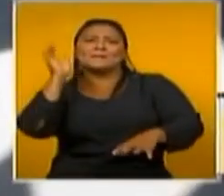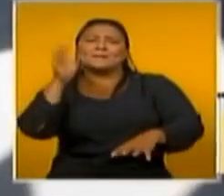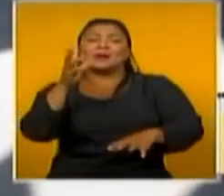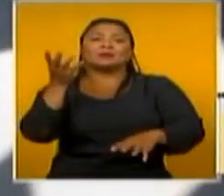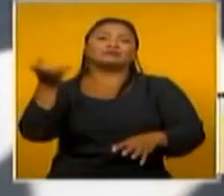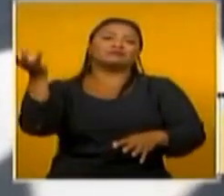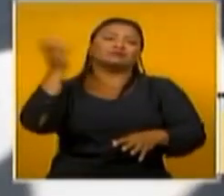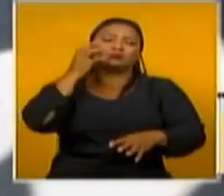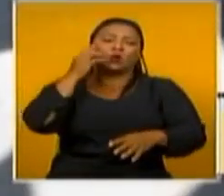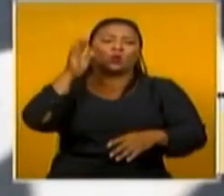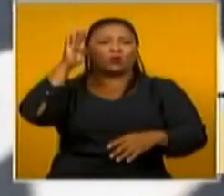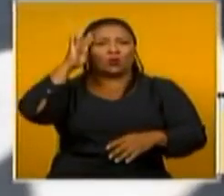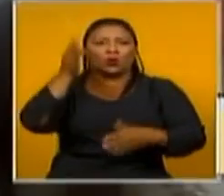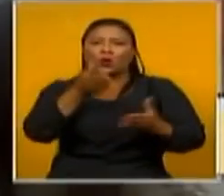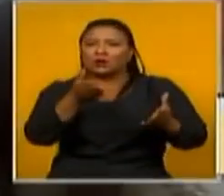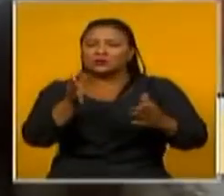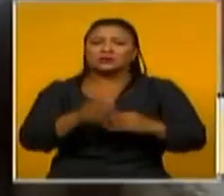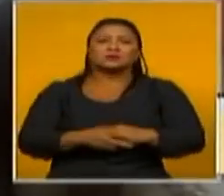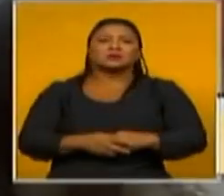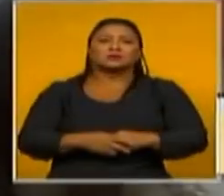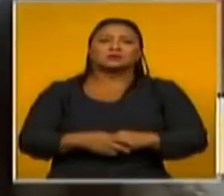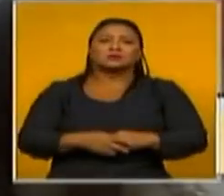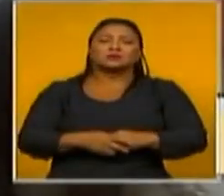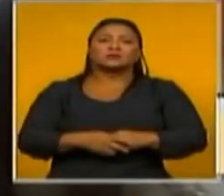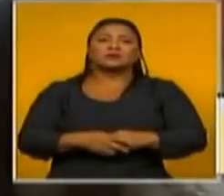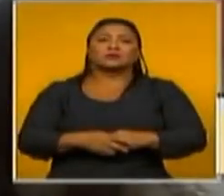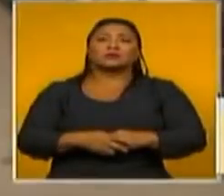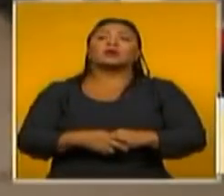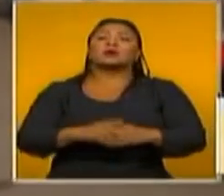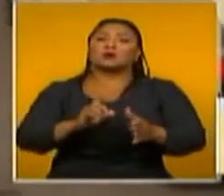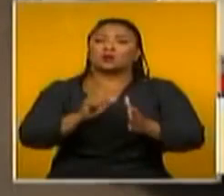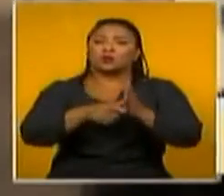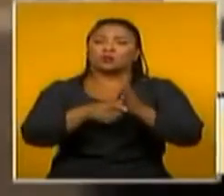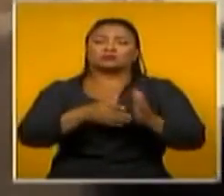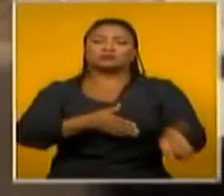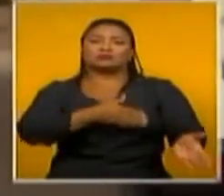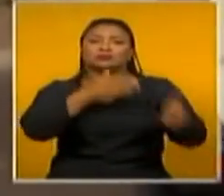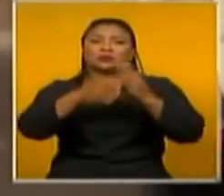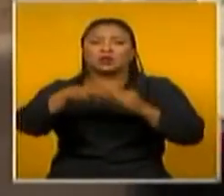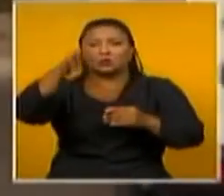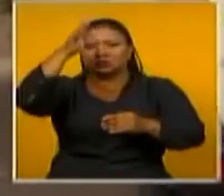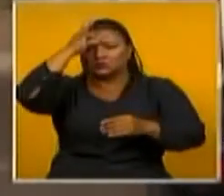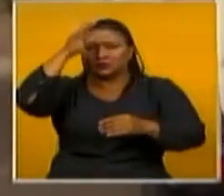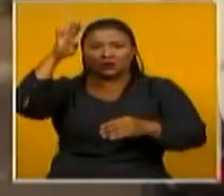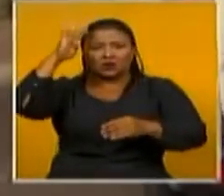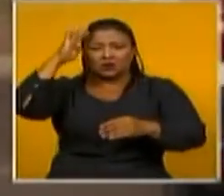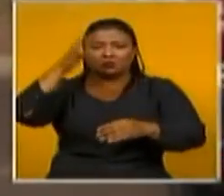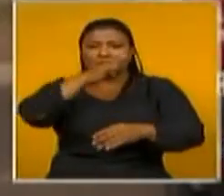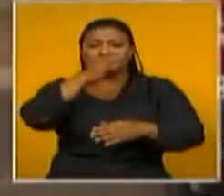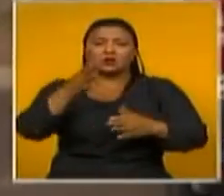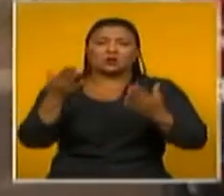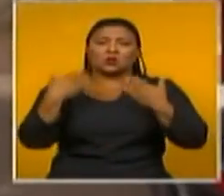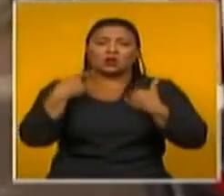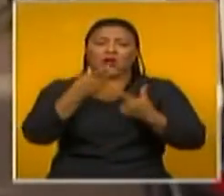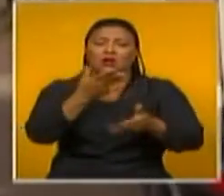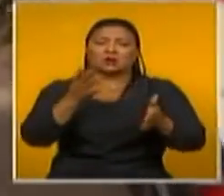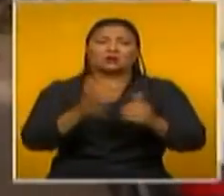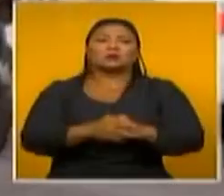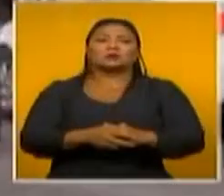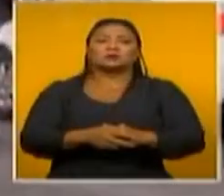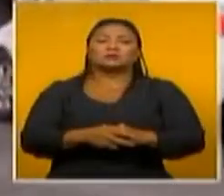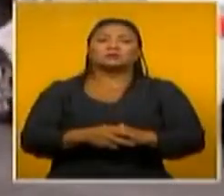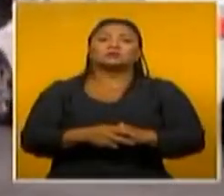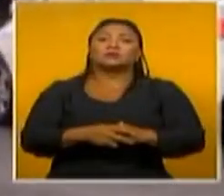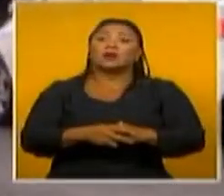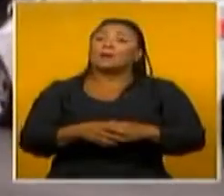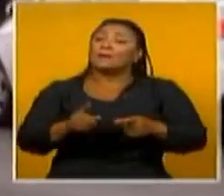herido un uniformado, el cual fue conducido hasta el hospital de la policía de Guayaquil. Al momento